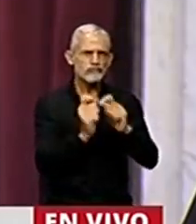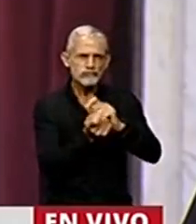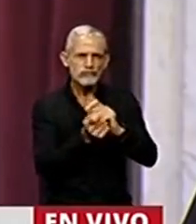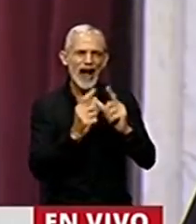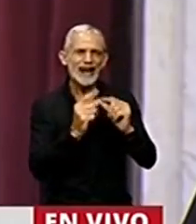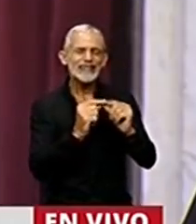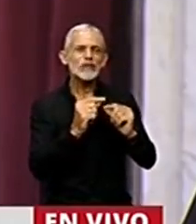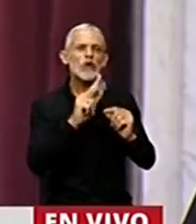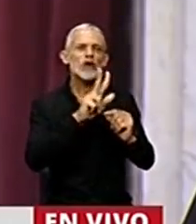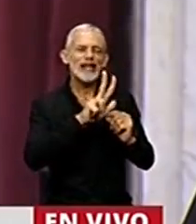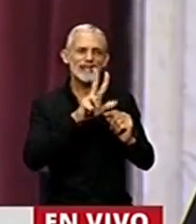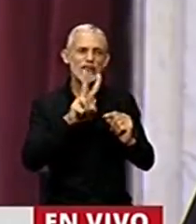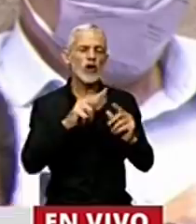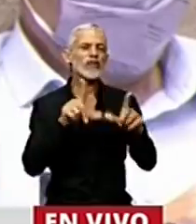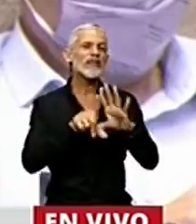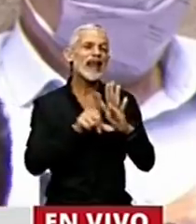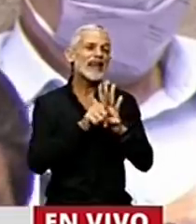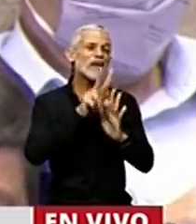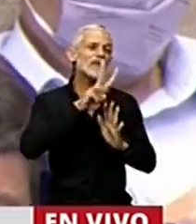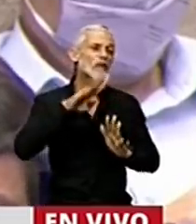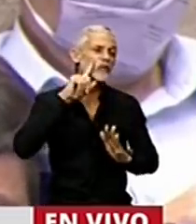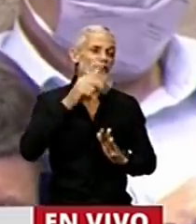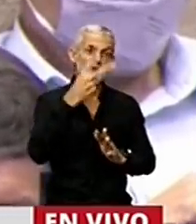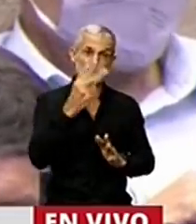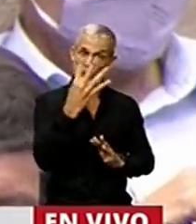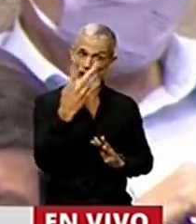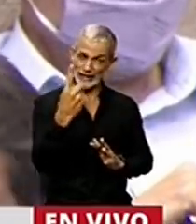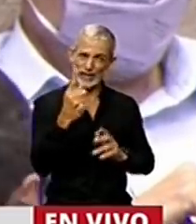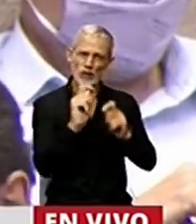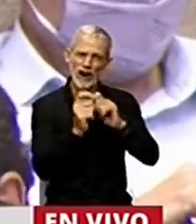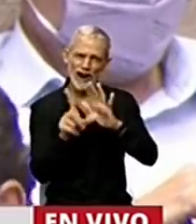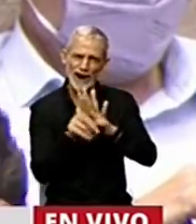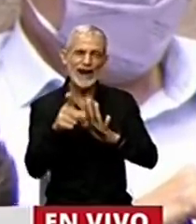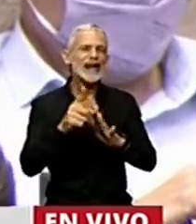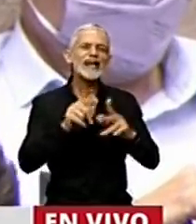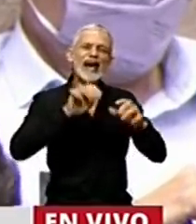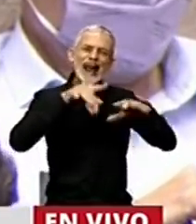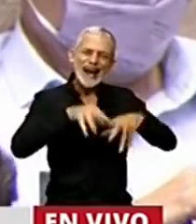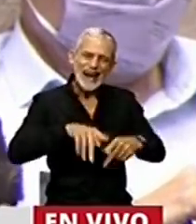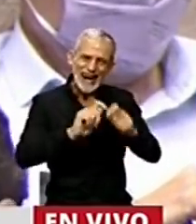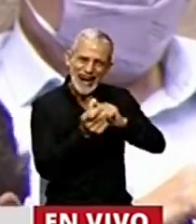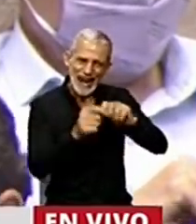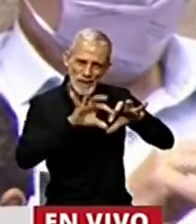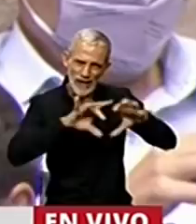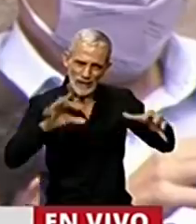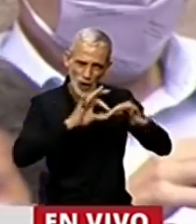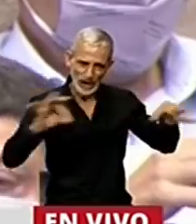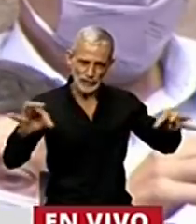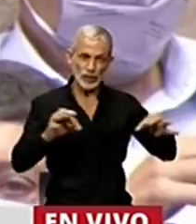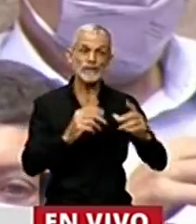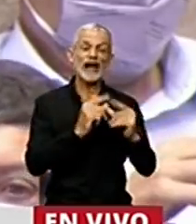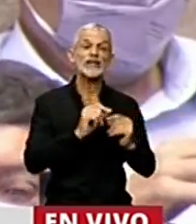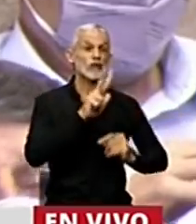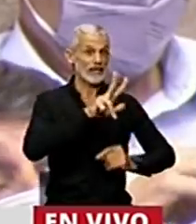artículo 32 de la ley 24.241 y sus modificaciones, el que quedará redactado de la siguiente forma.